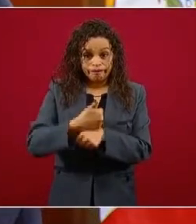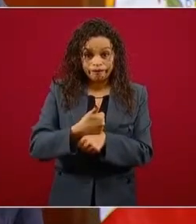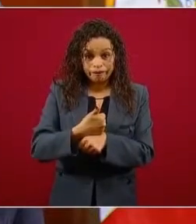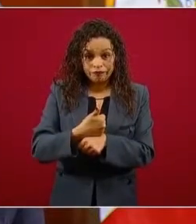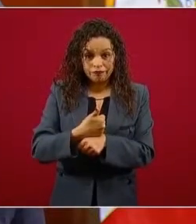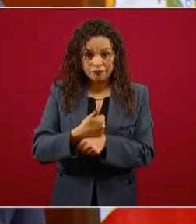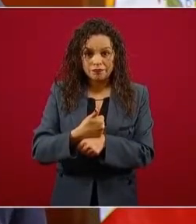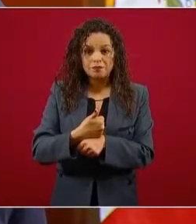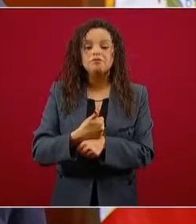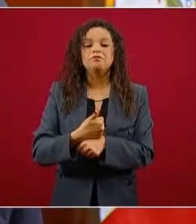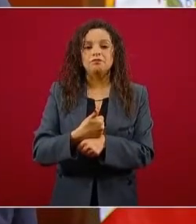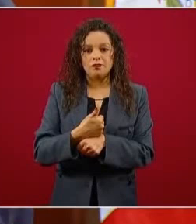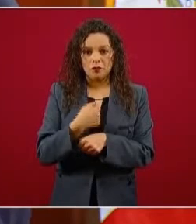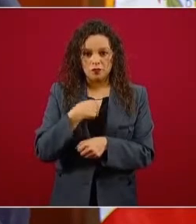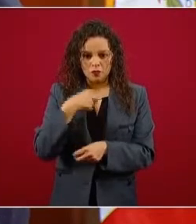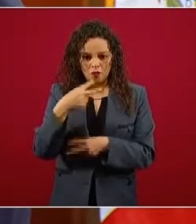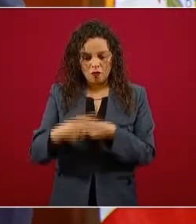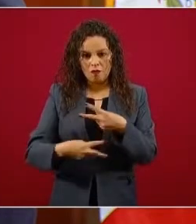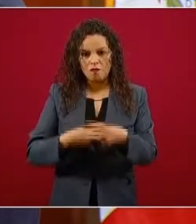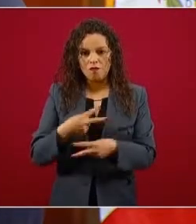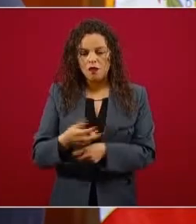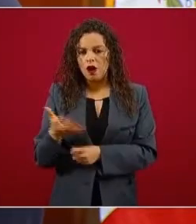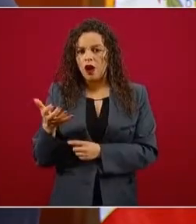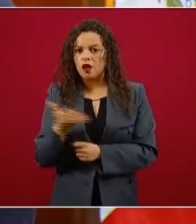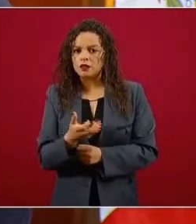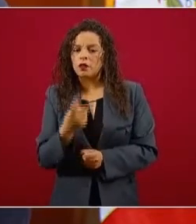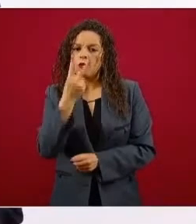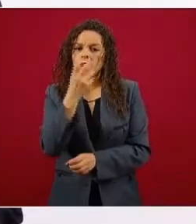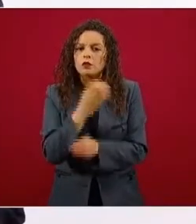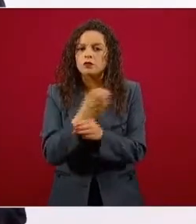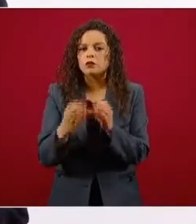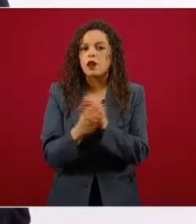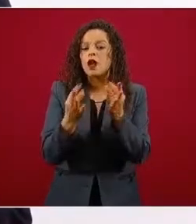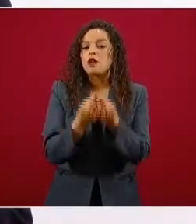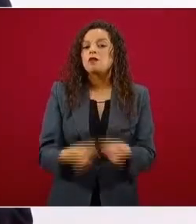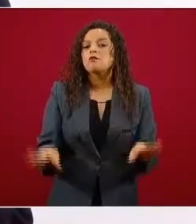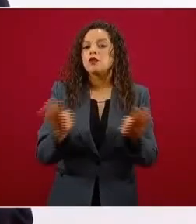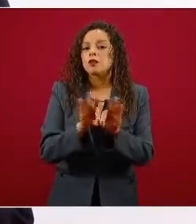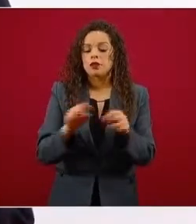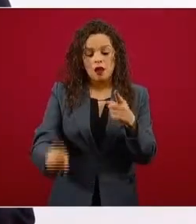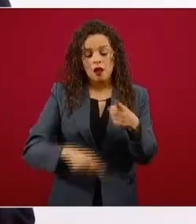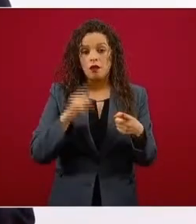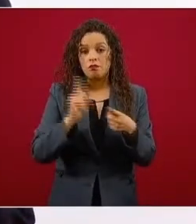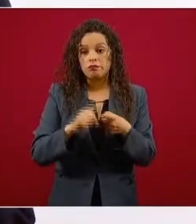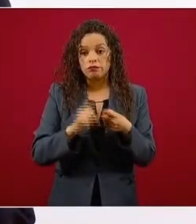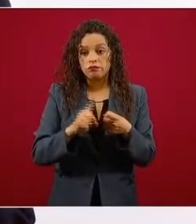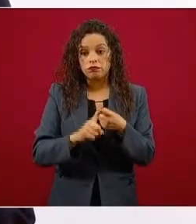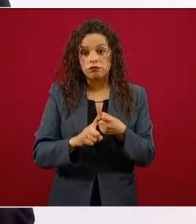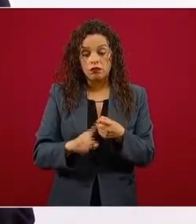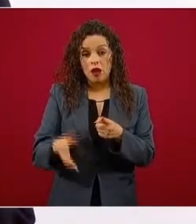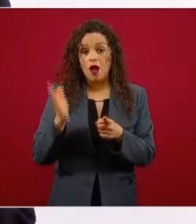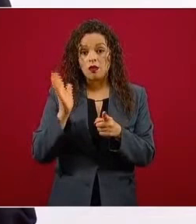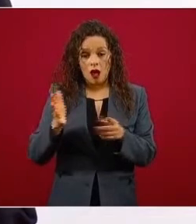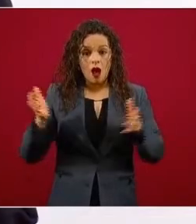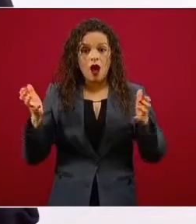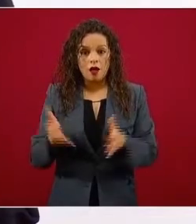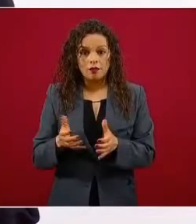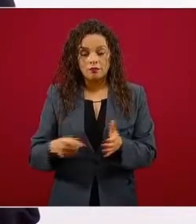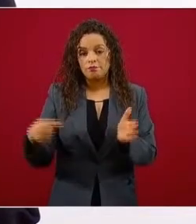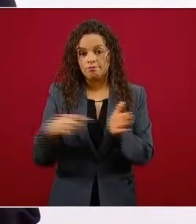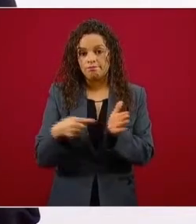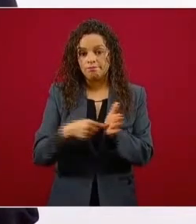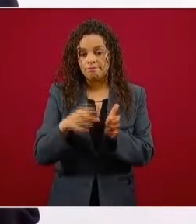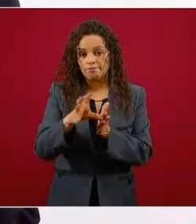voy encarnando dos principios. Uno de ellos sancionado ya por la